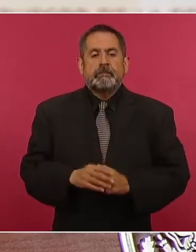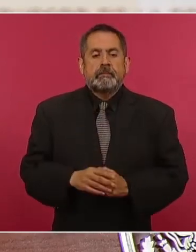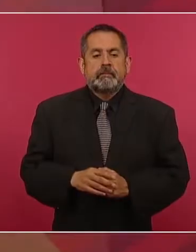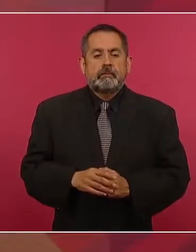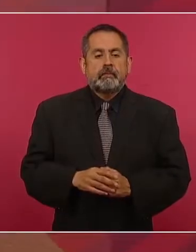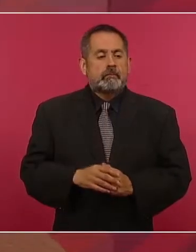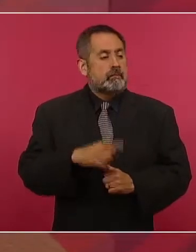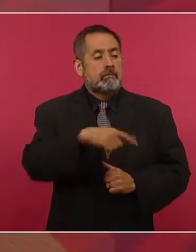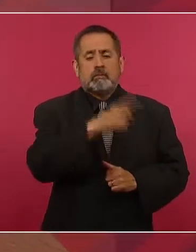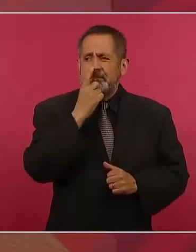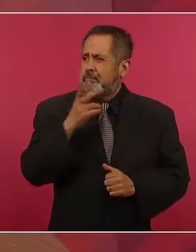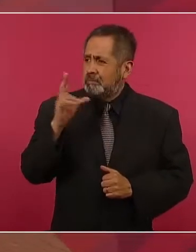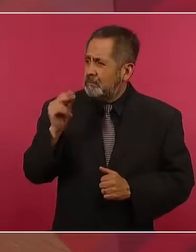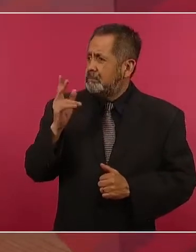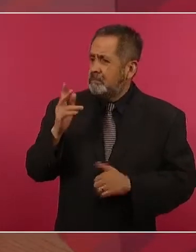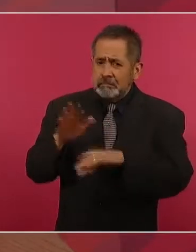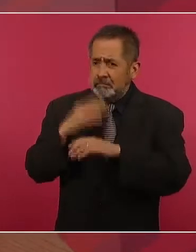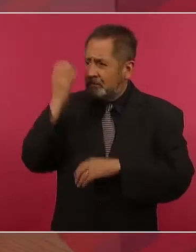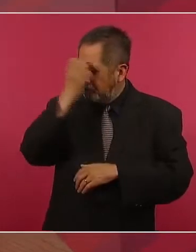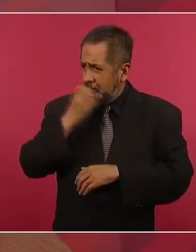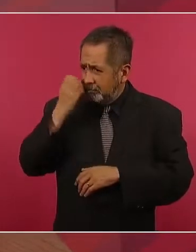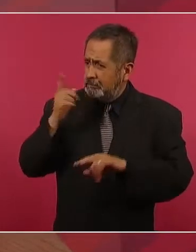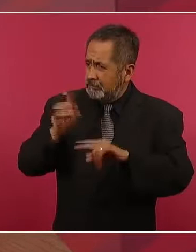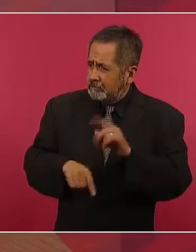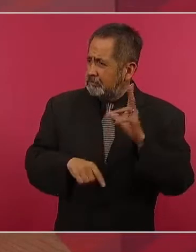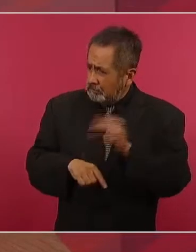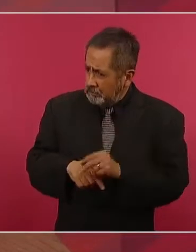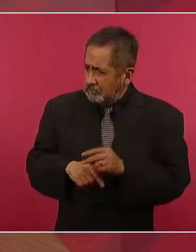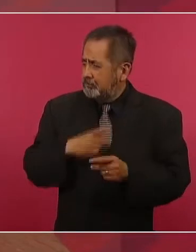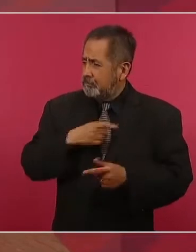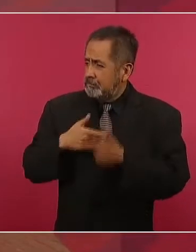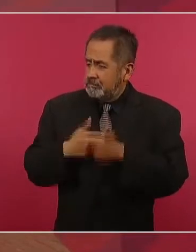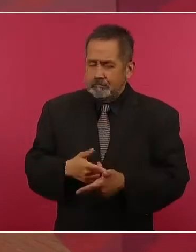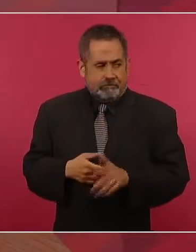que por qué quitar los exámenes de admisión.